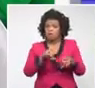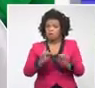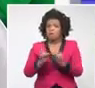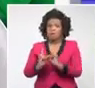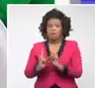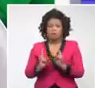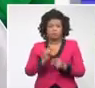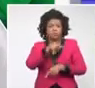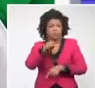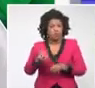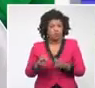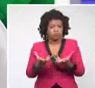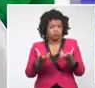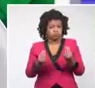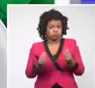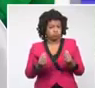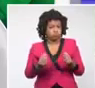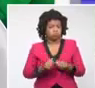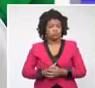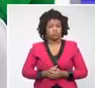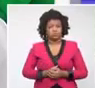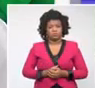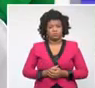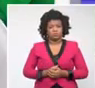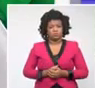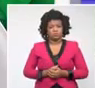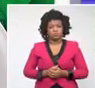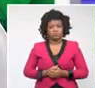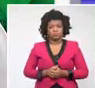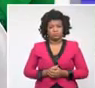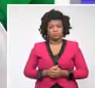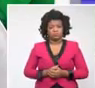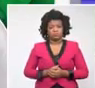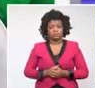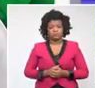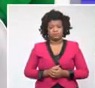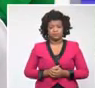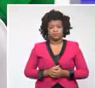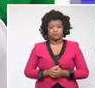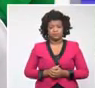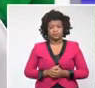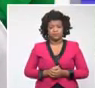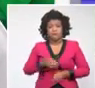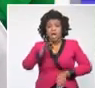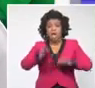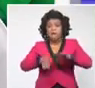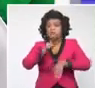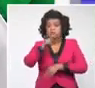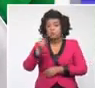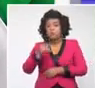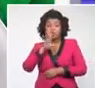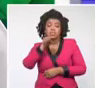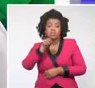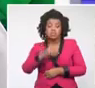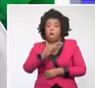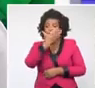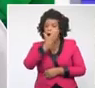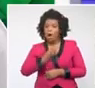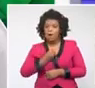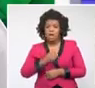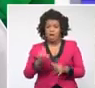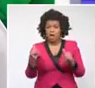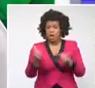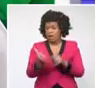algunas personas erróneamente. No, a los jóvenes esto le da muy como un catarro común o a veces no le da ni